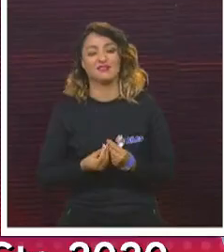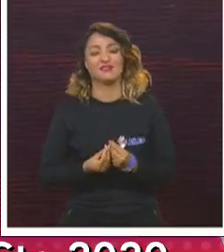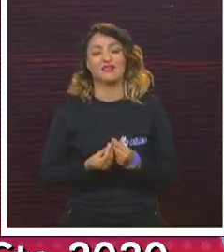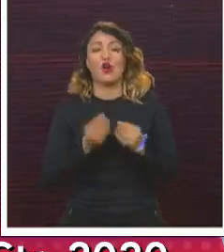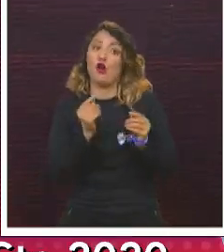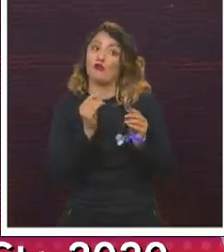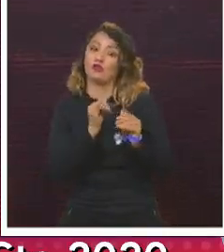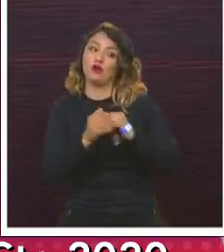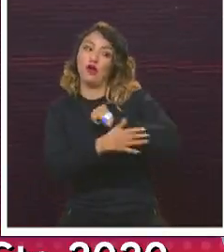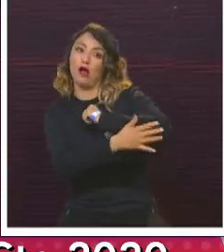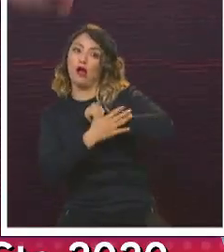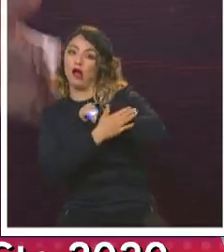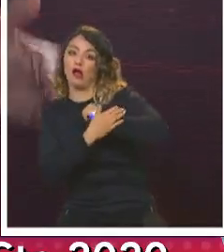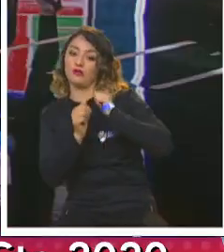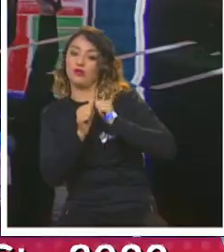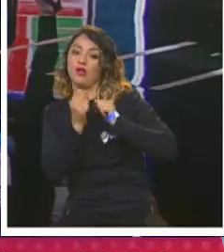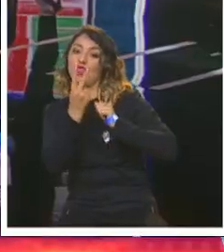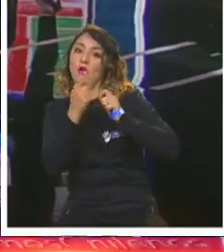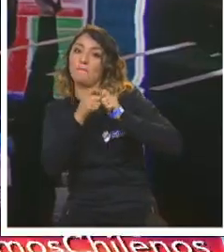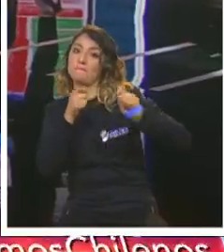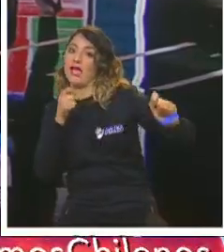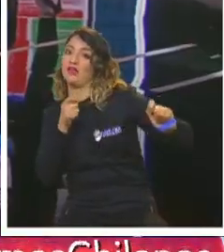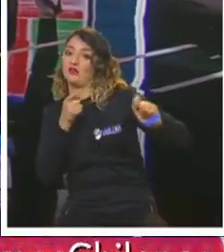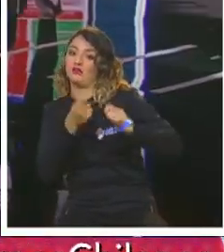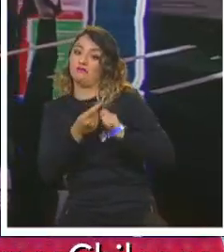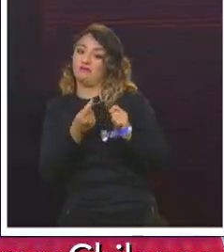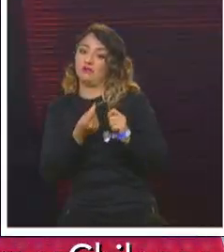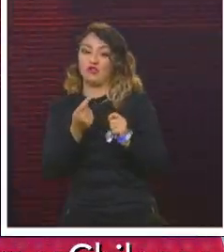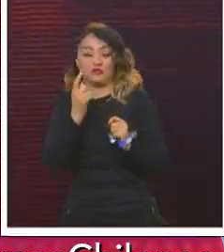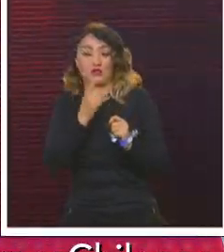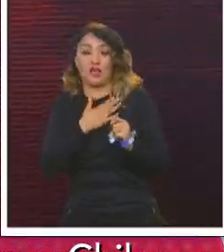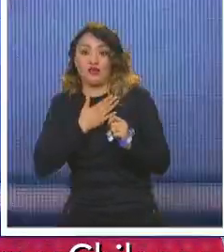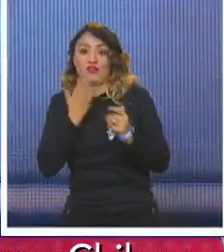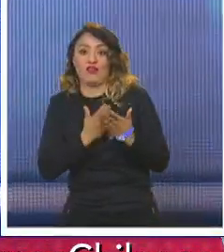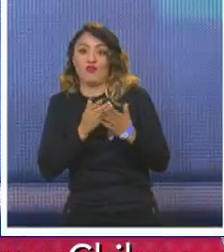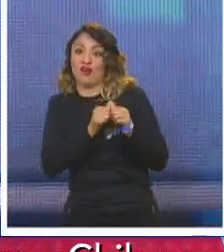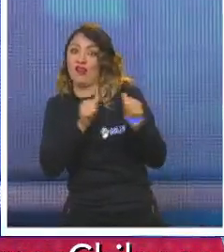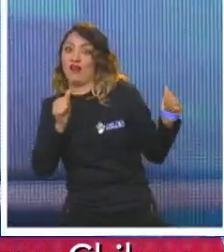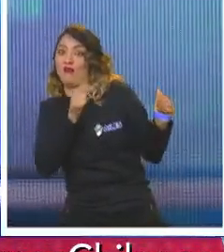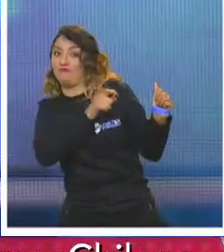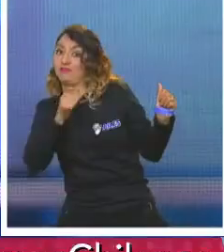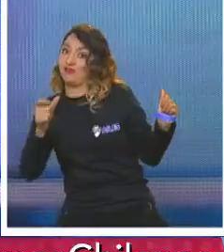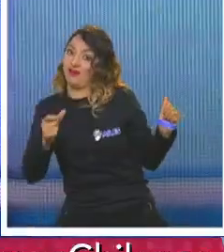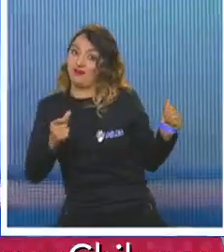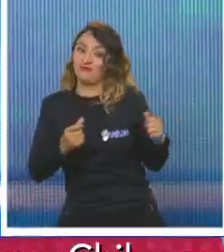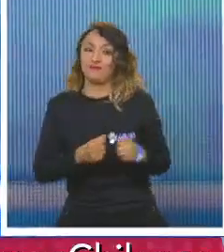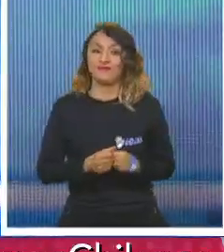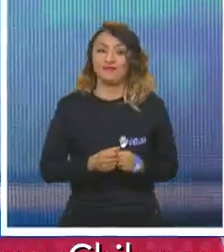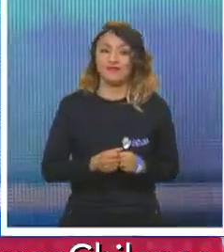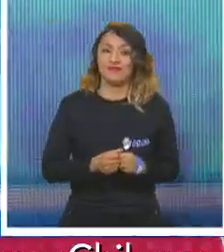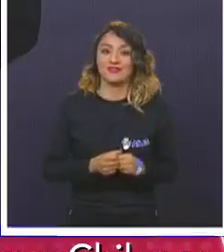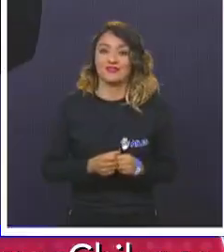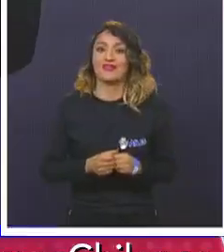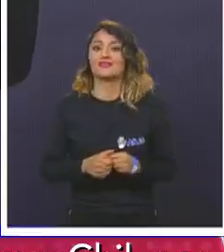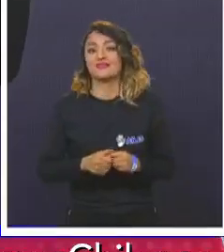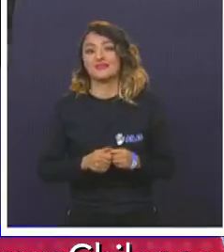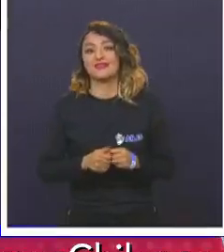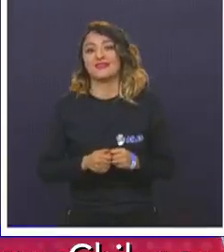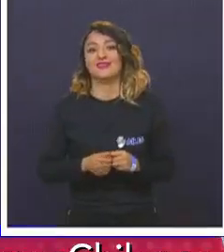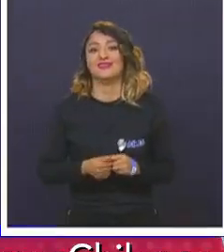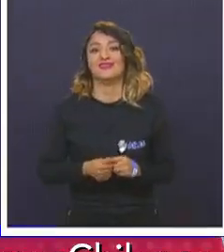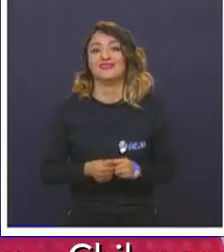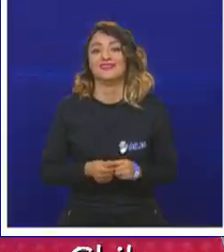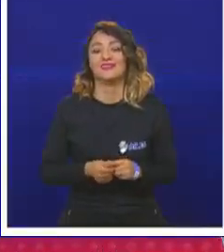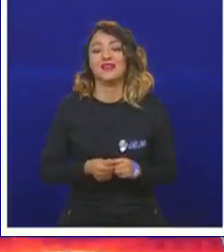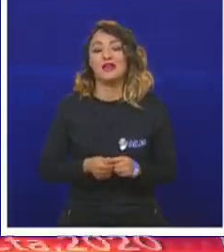la distancia social porque tengo como 2 metros, puta, de distancia, ¿cachai? Entonces, en un momento, pucha, todos piola, pero mi papá se